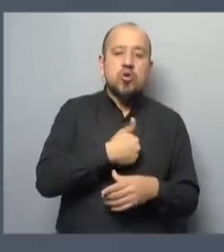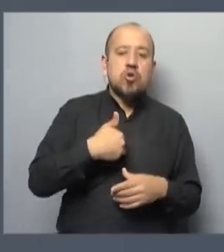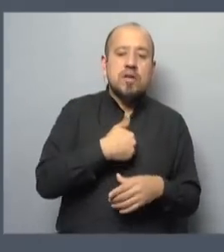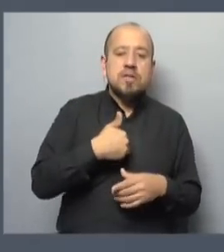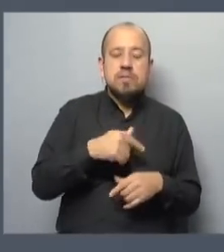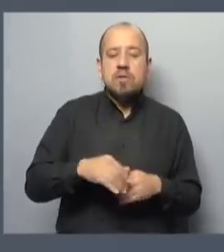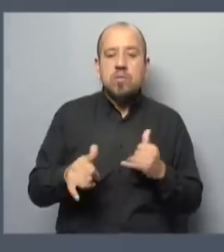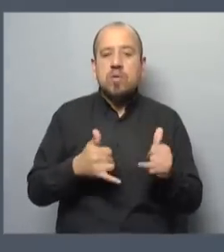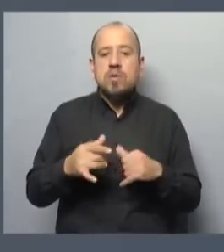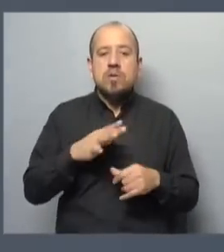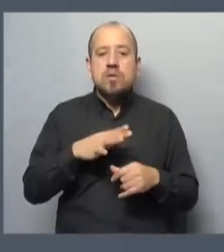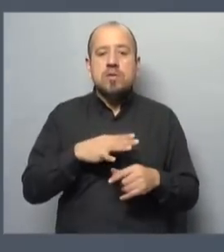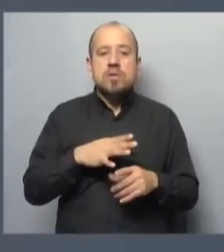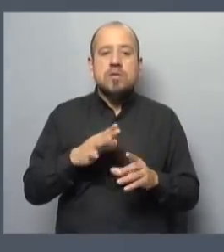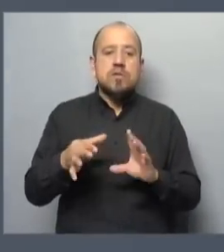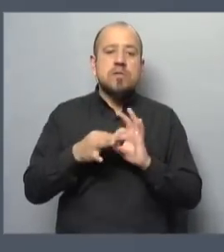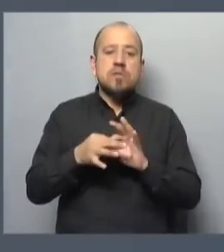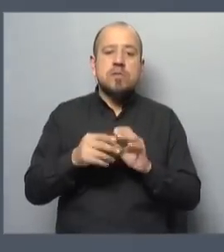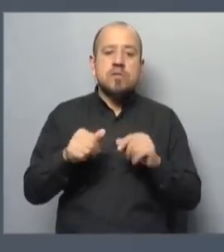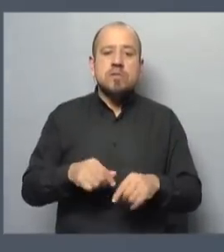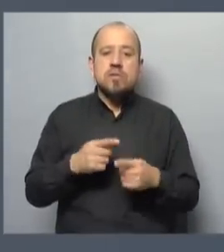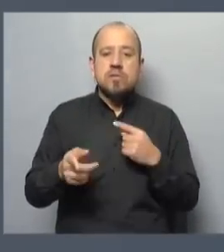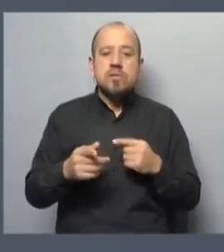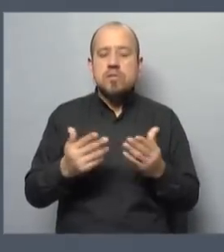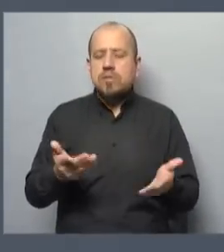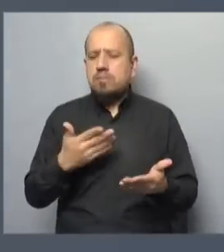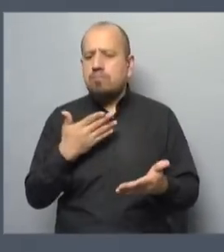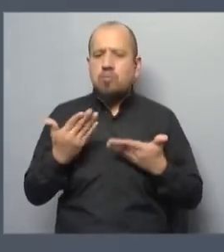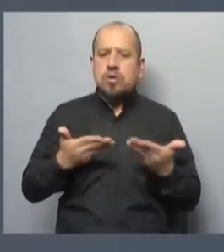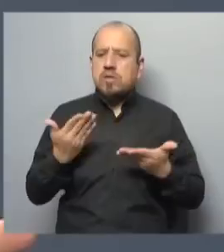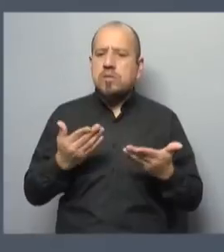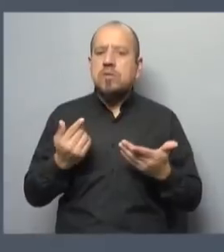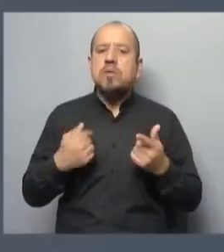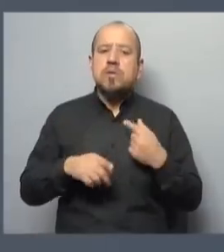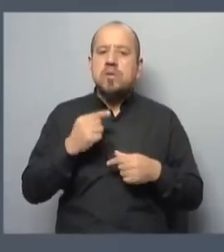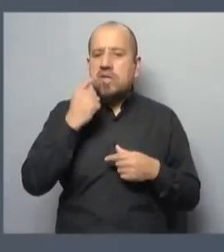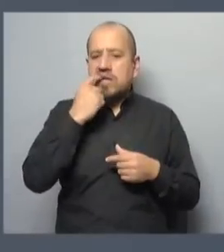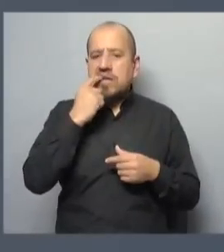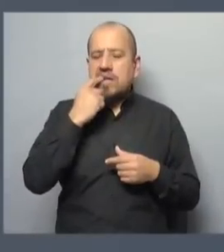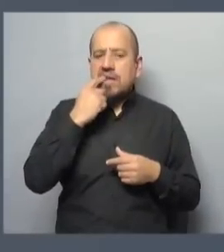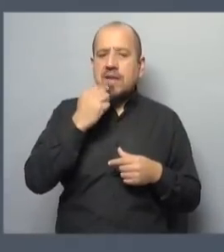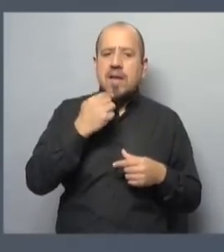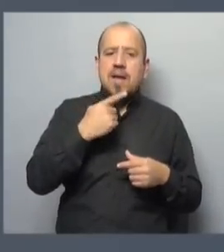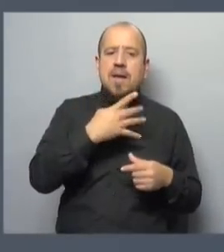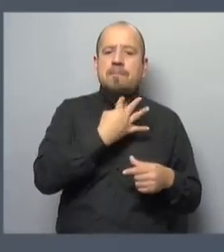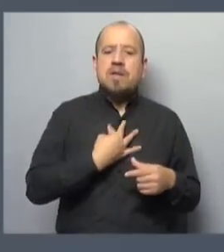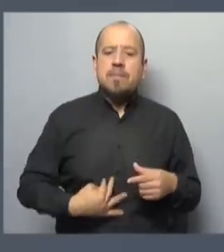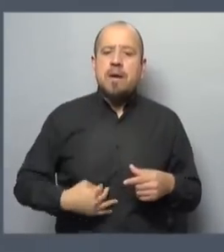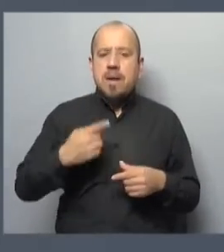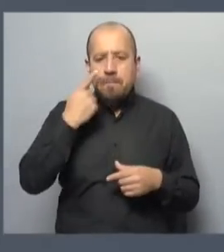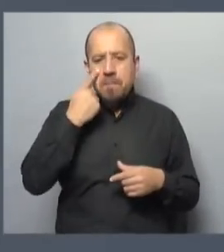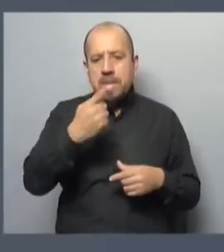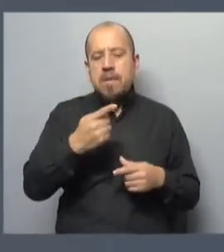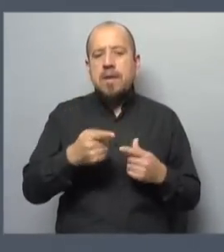teníamos una relación es bastante especial porque era bastante fastidiosa y voy a rentistas miramar deportivo